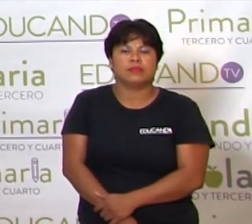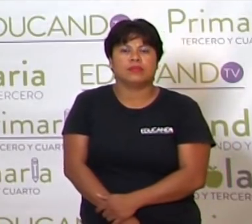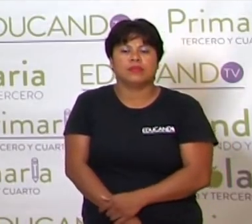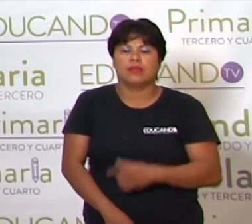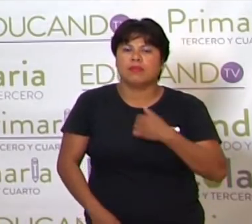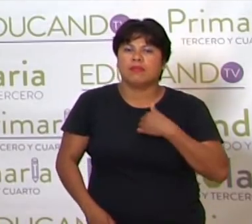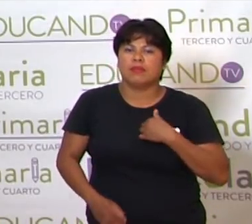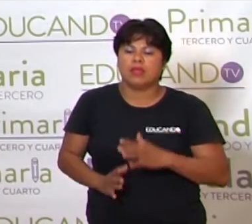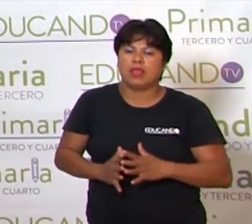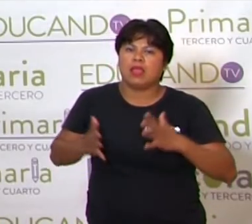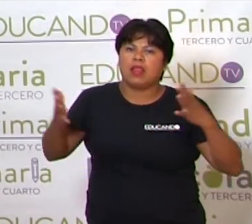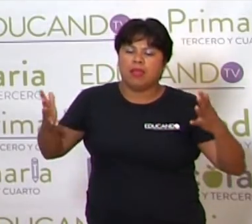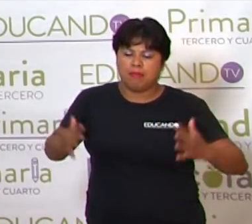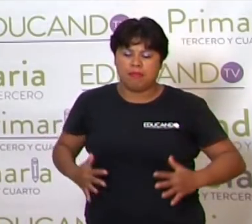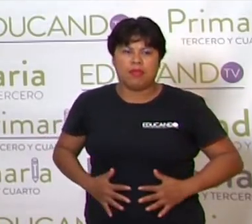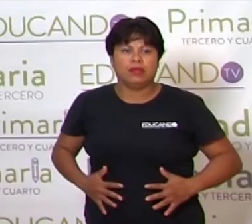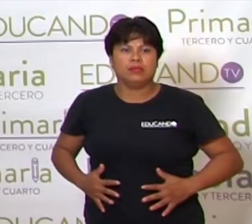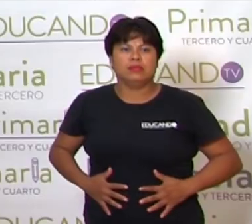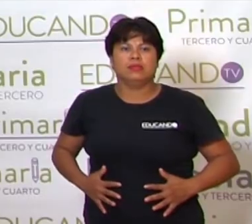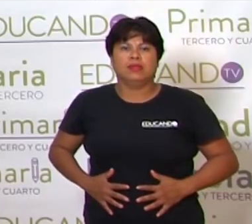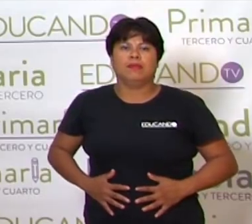mi gran panza.